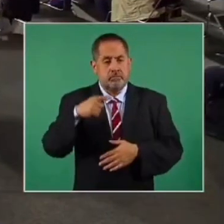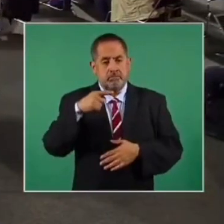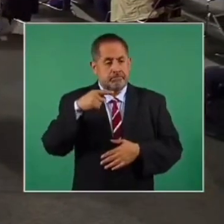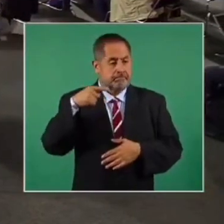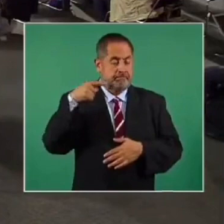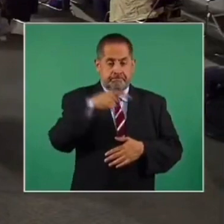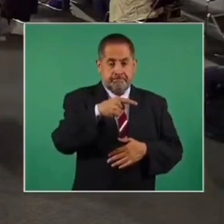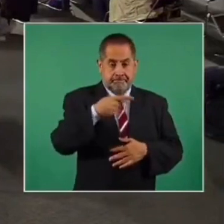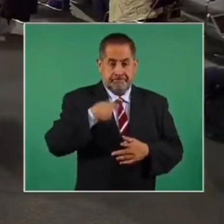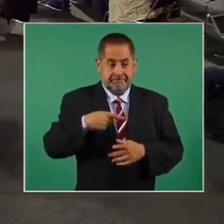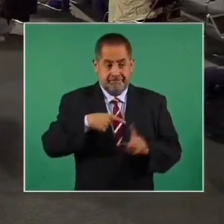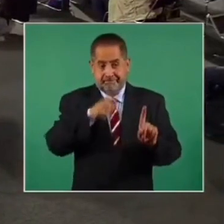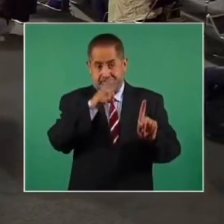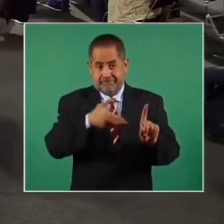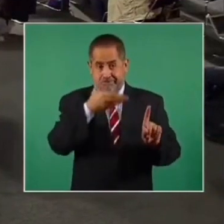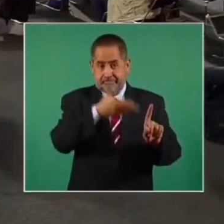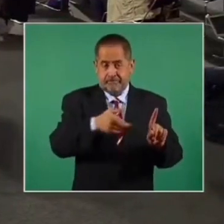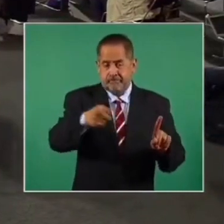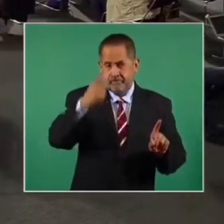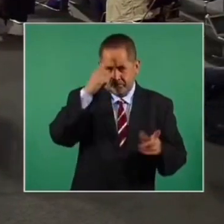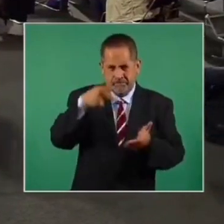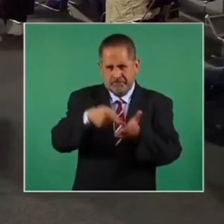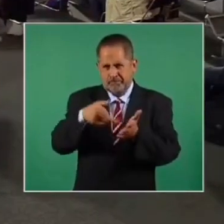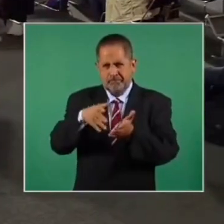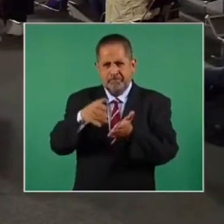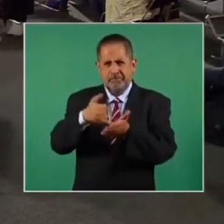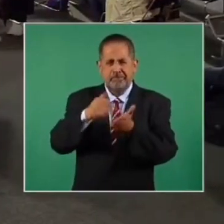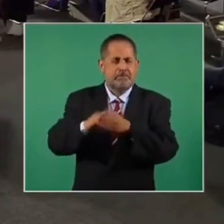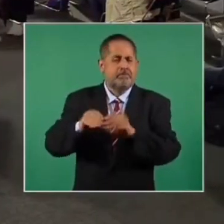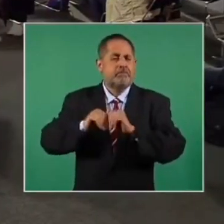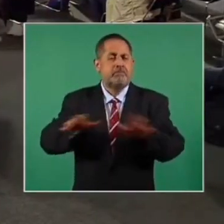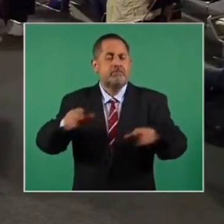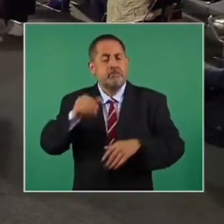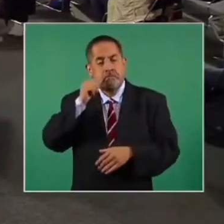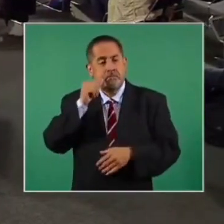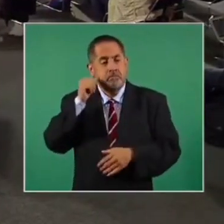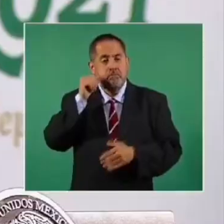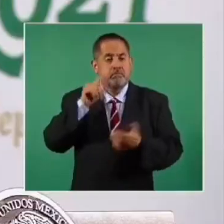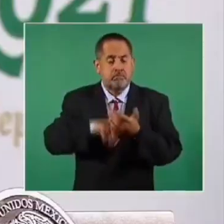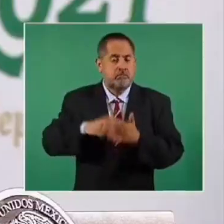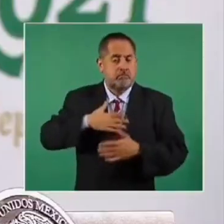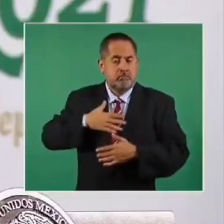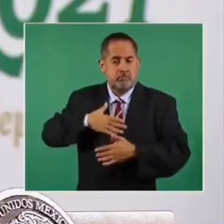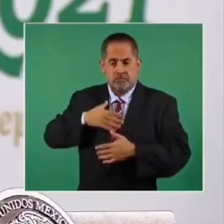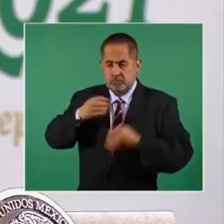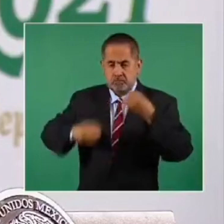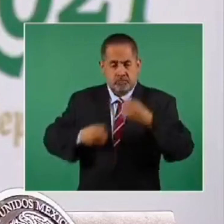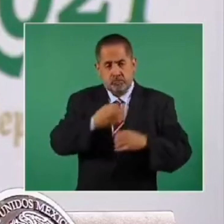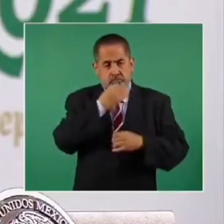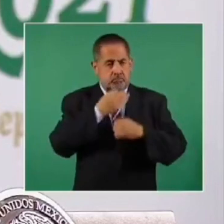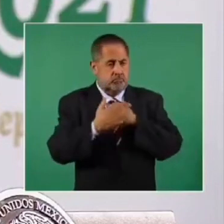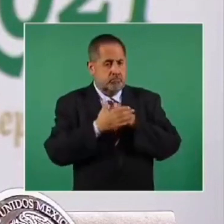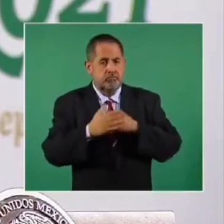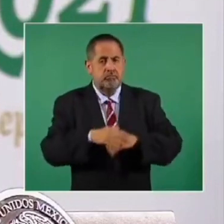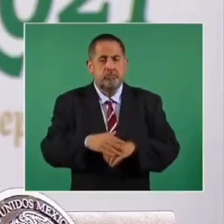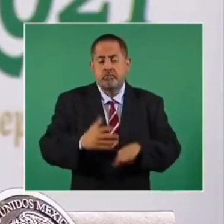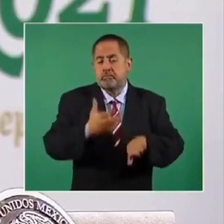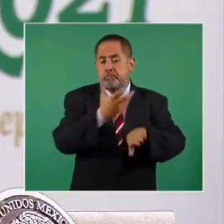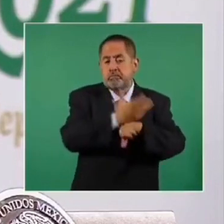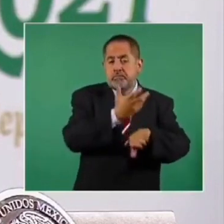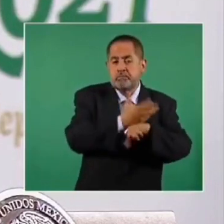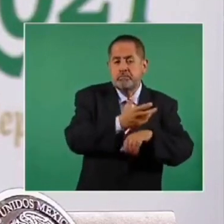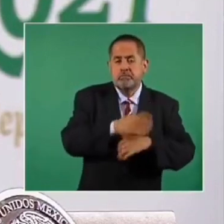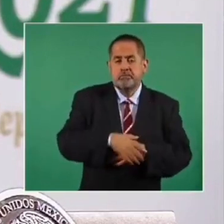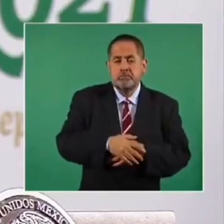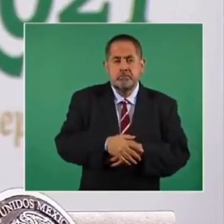estatus. Ustedes mismos ya lo publicaron. Ayer el jurídico nuestro nos notificó eso. Estados Unidos no tiene obligación